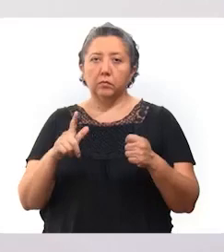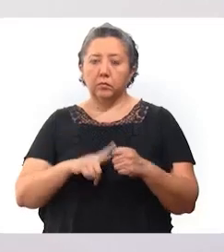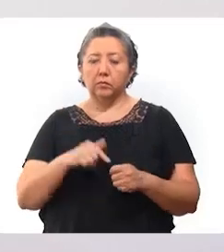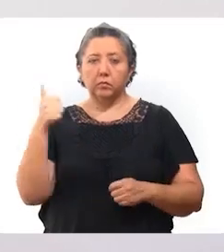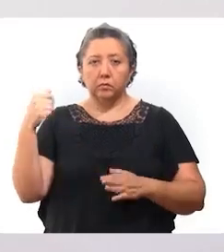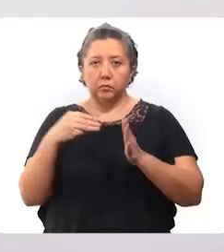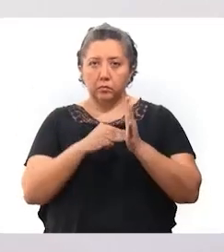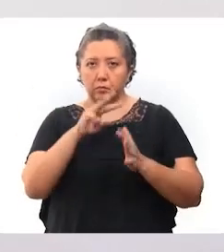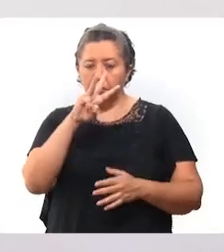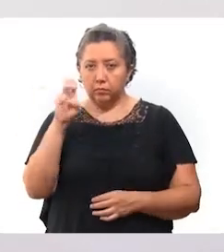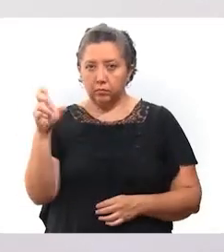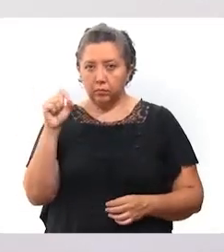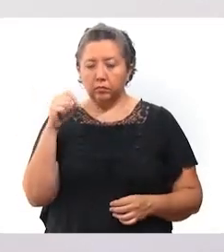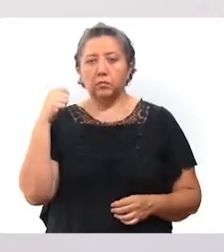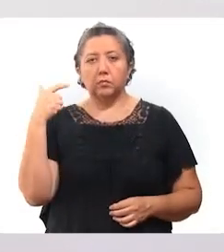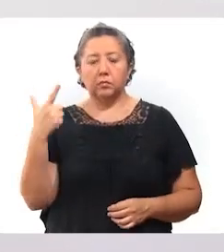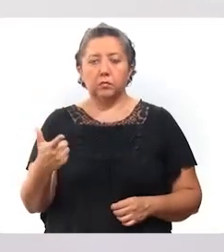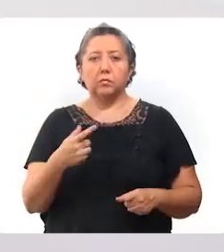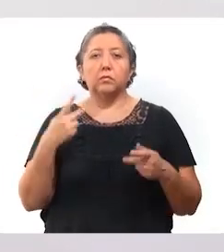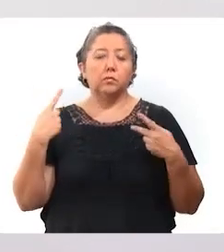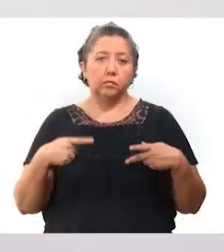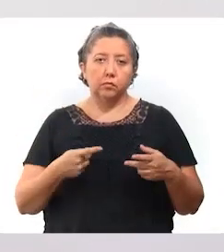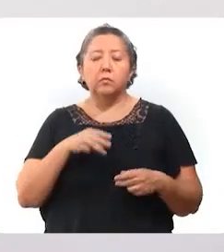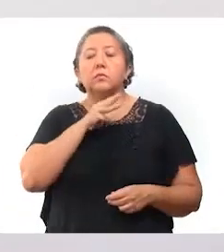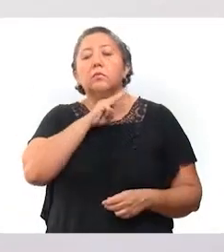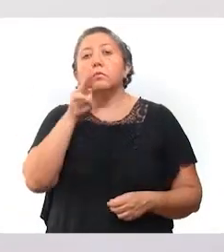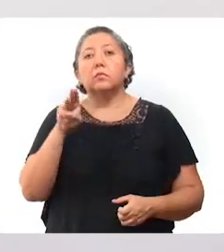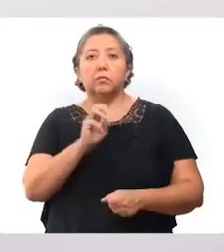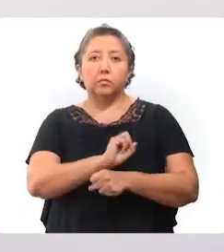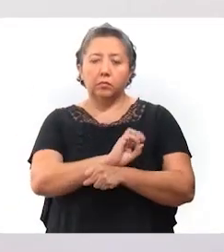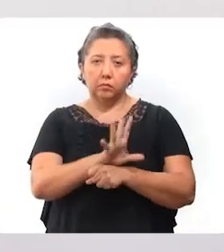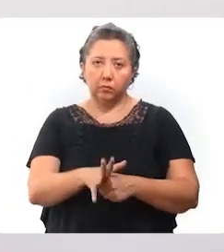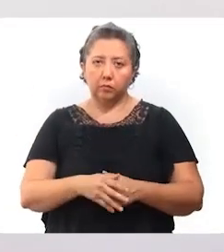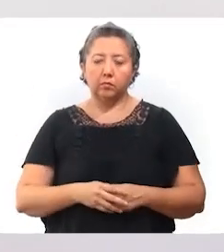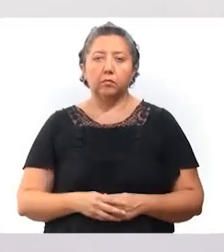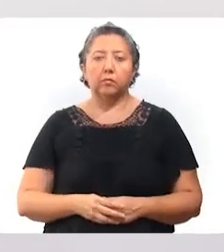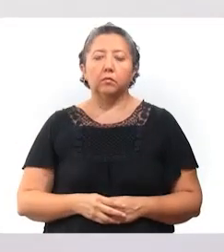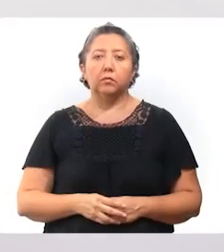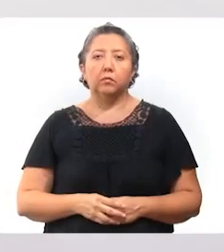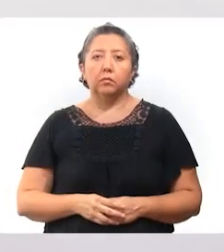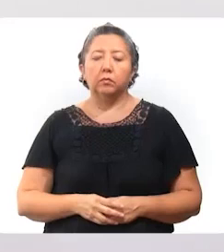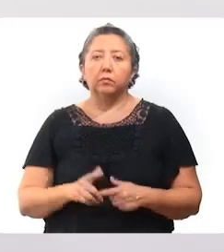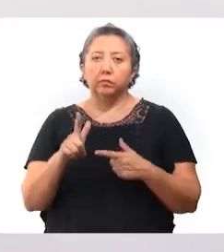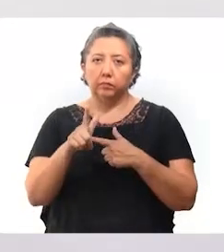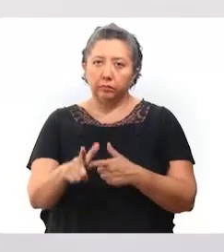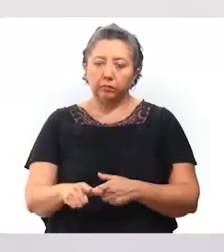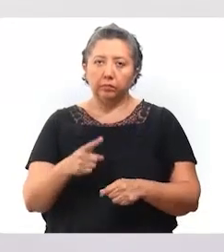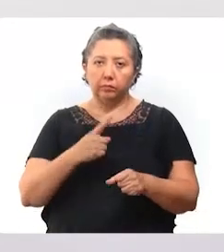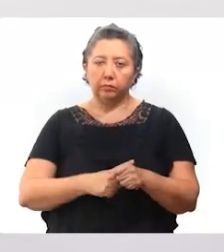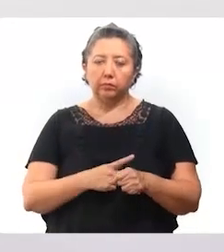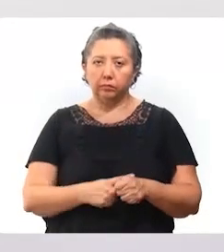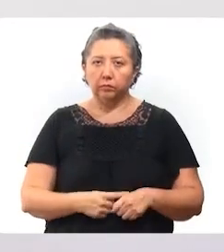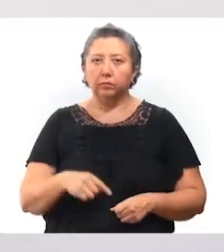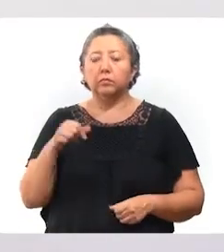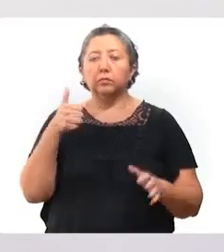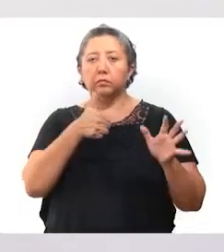son 6.327 las personas fallecidas a causa del coronavirus. De los casos